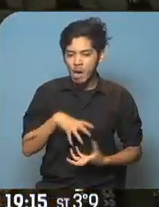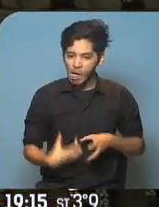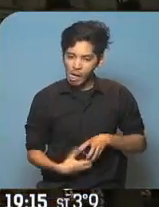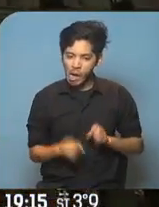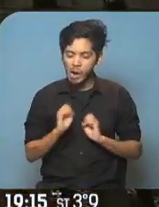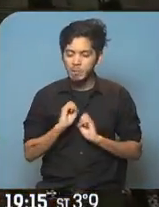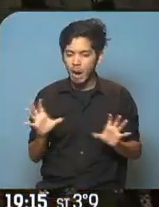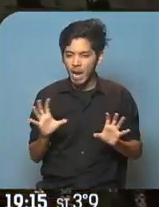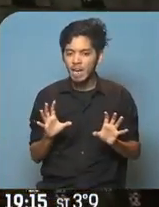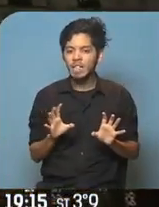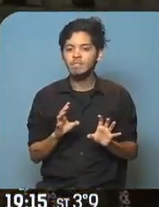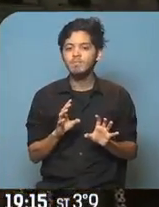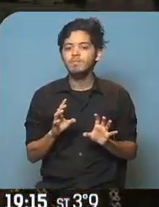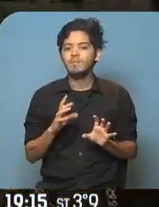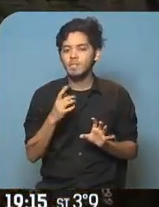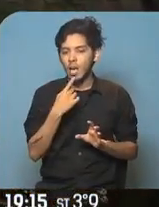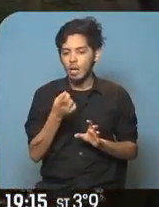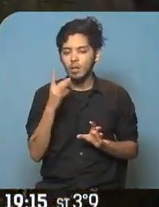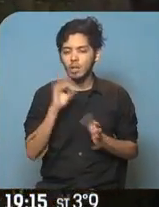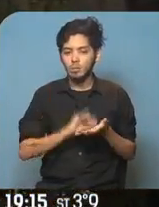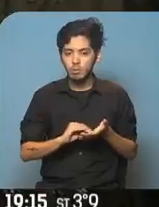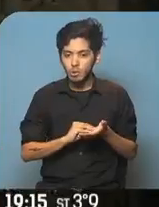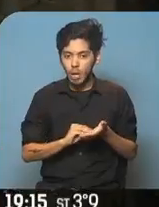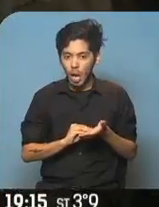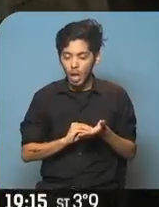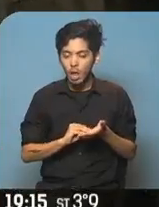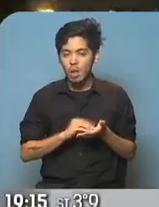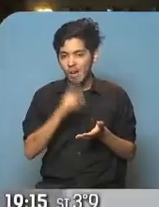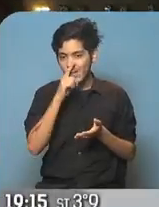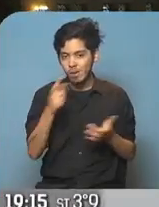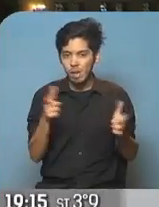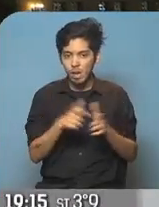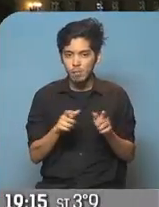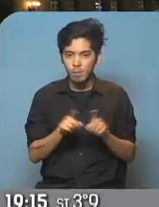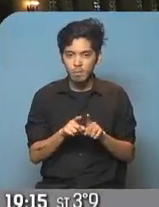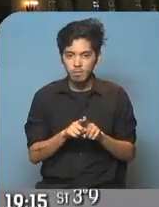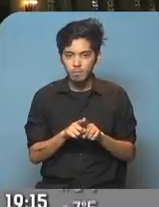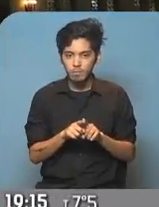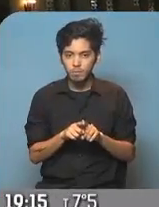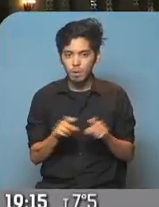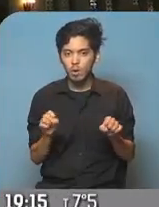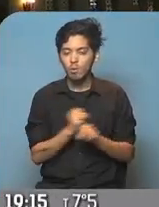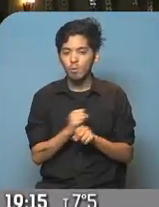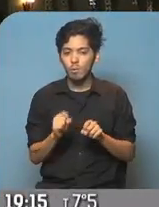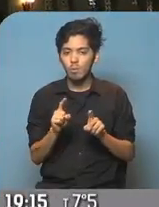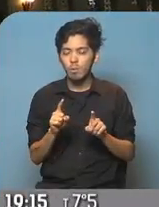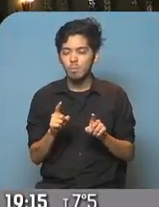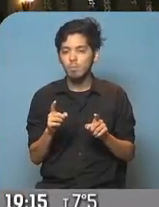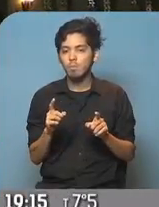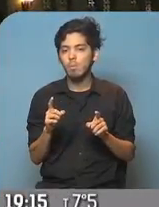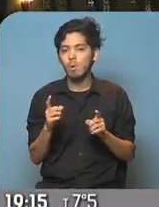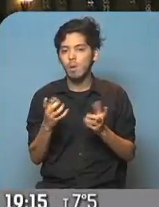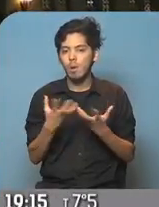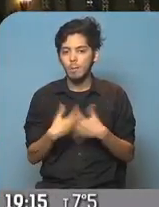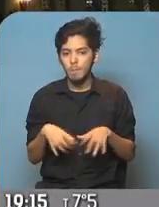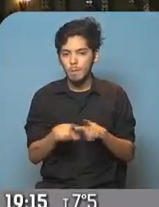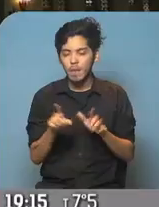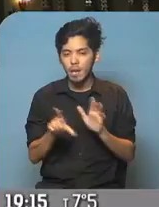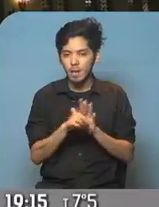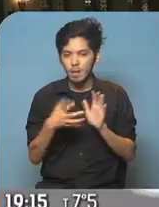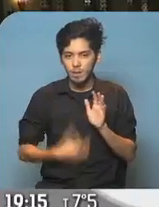entonces lo que decían los diputados al término del plenario de comisiones. Que ha dictaminado el proyecto de consenso a favor de la